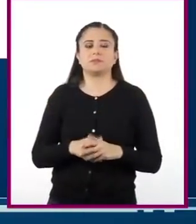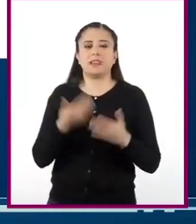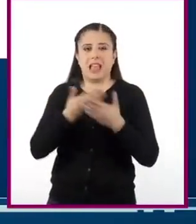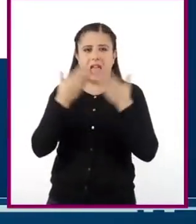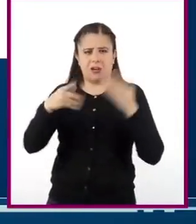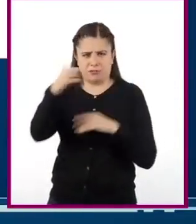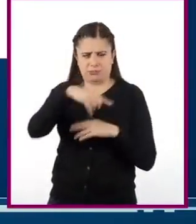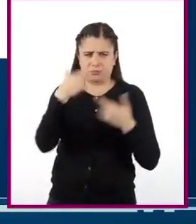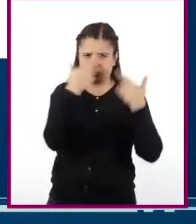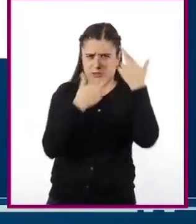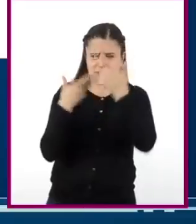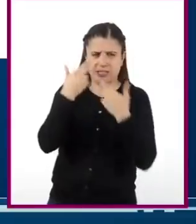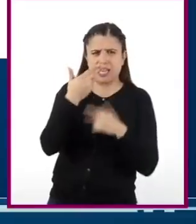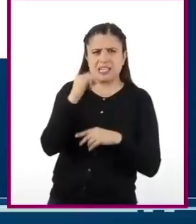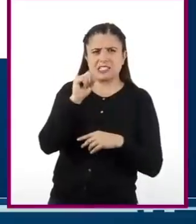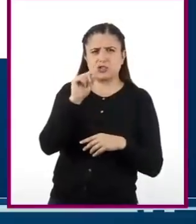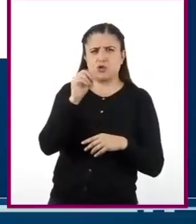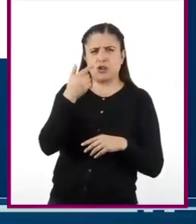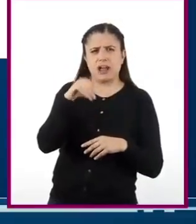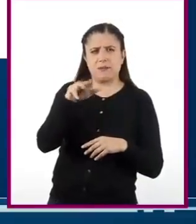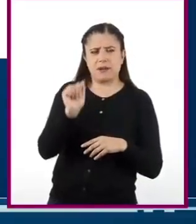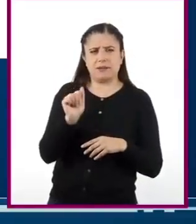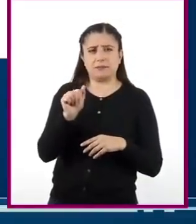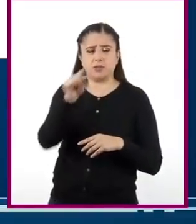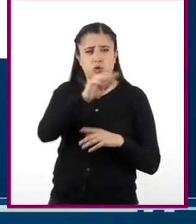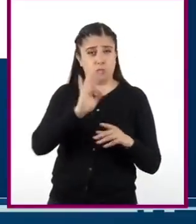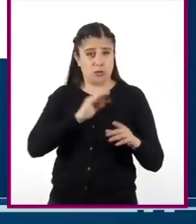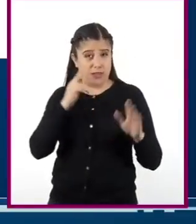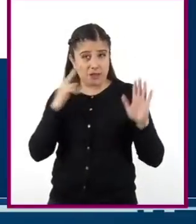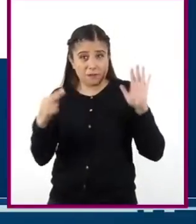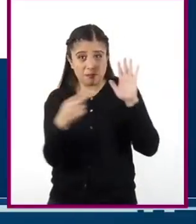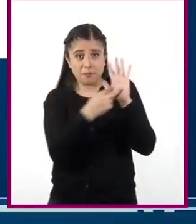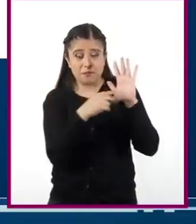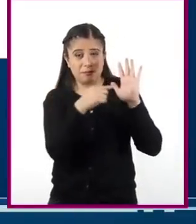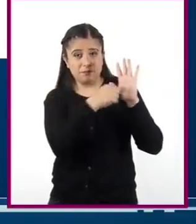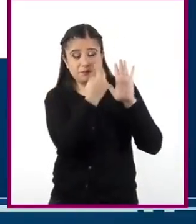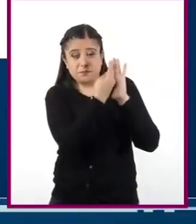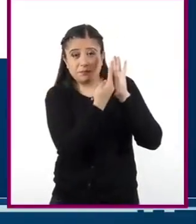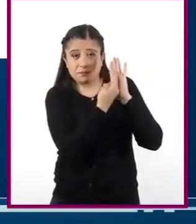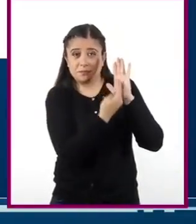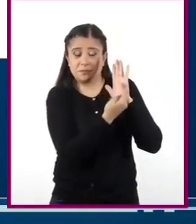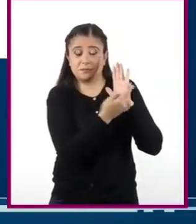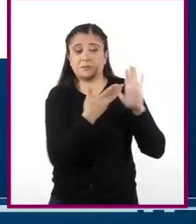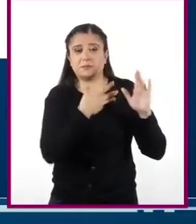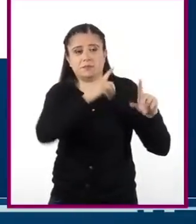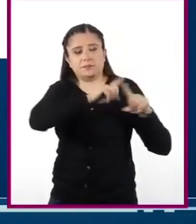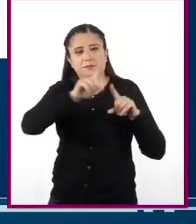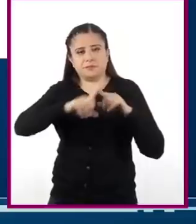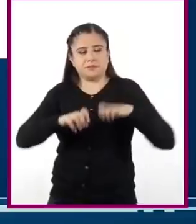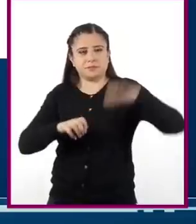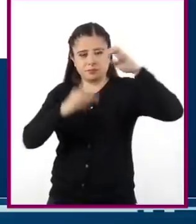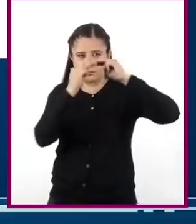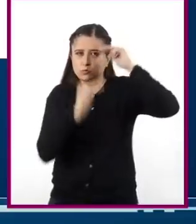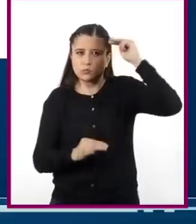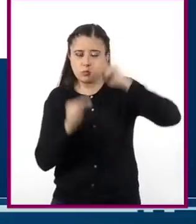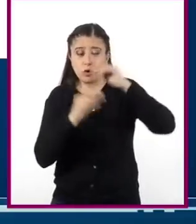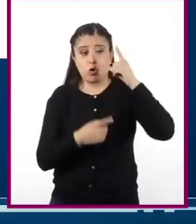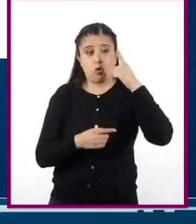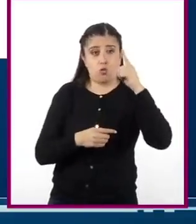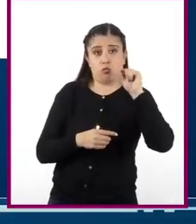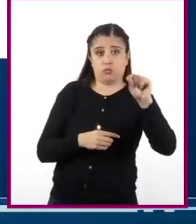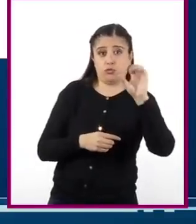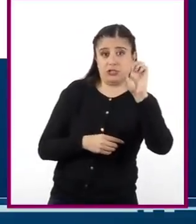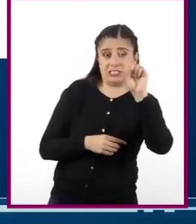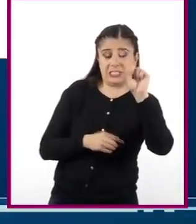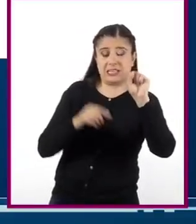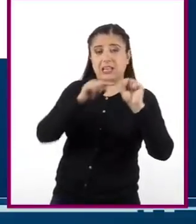Ahora analicemos el histograma. Podemos observar que la mayor distribución de estaturas está entre los valores